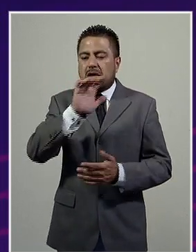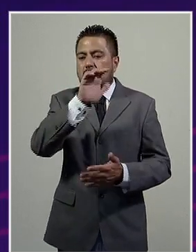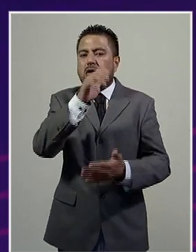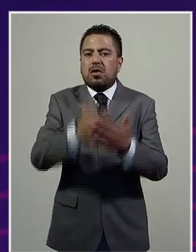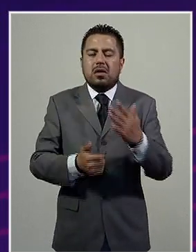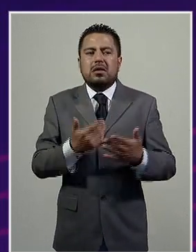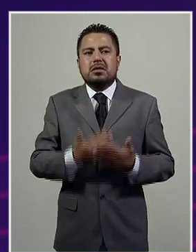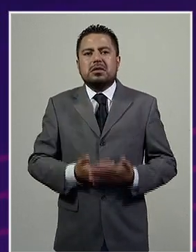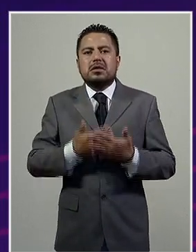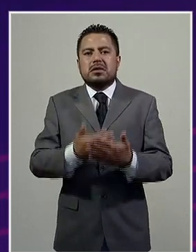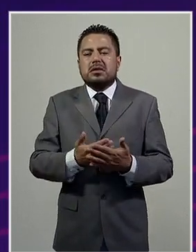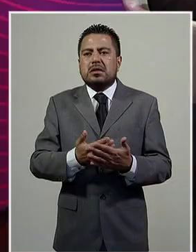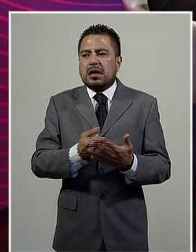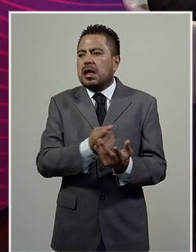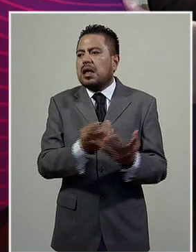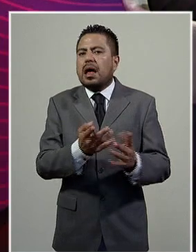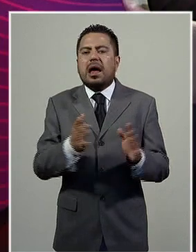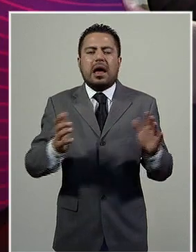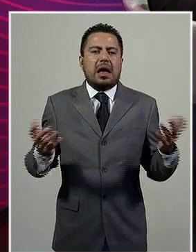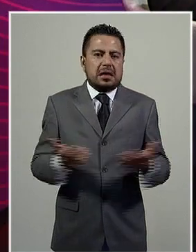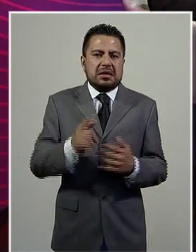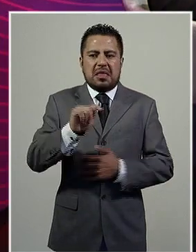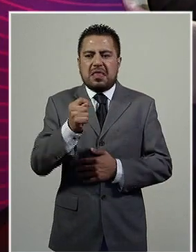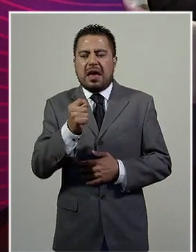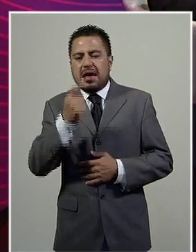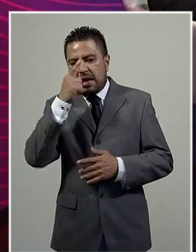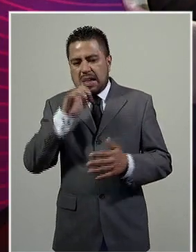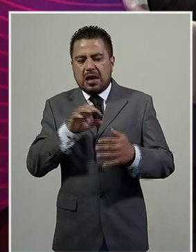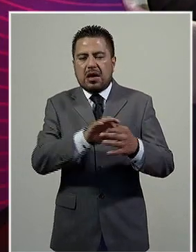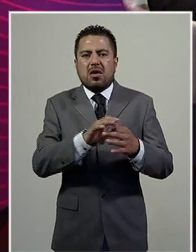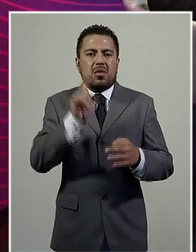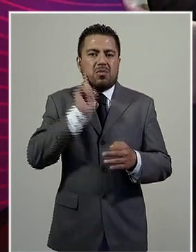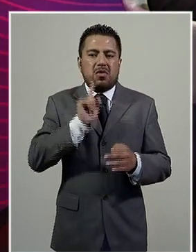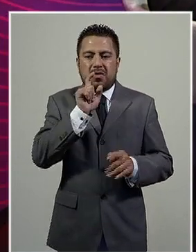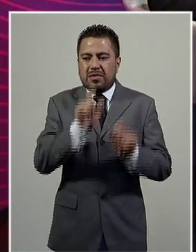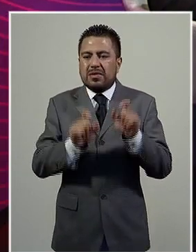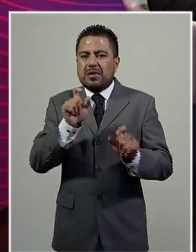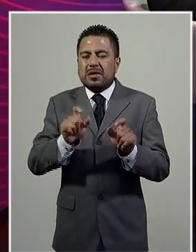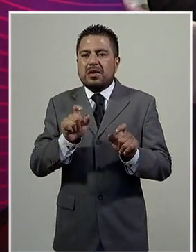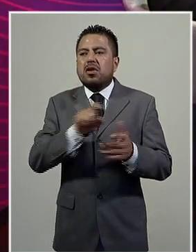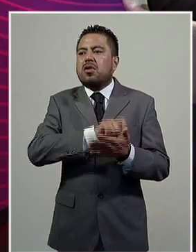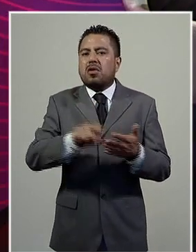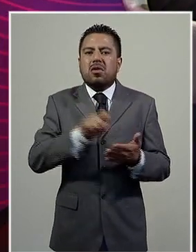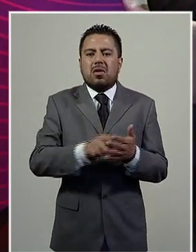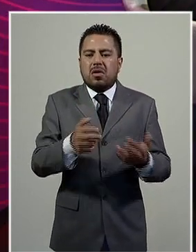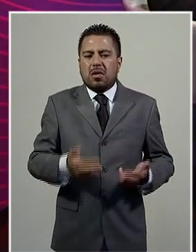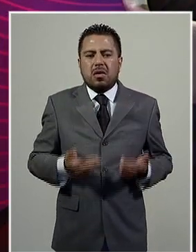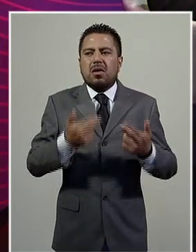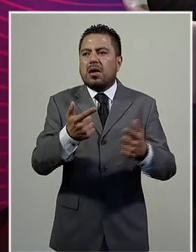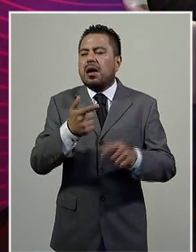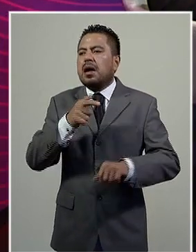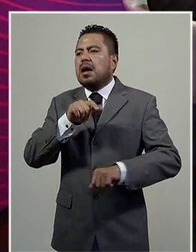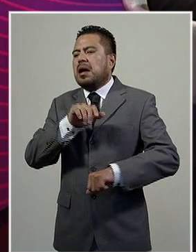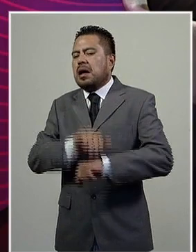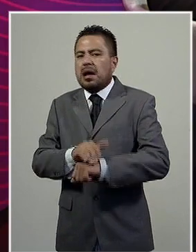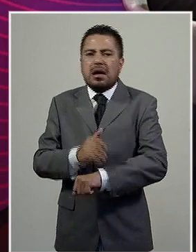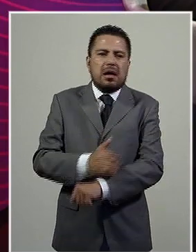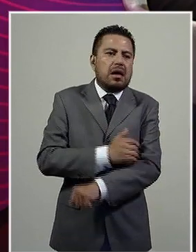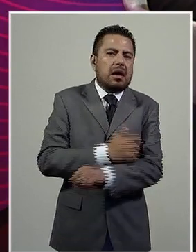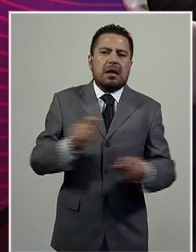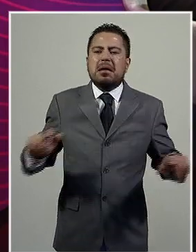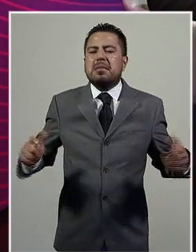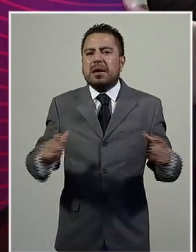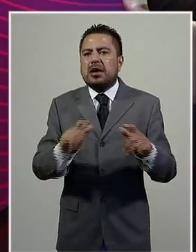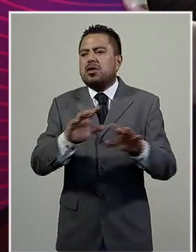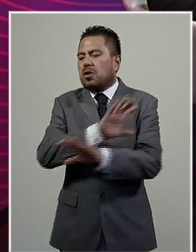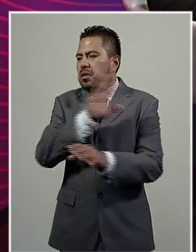se esperan que hagan una serie de tareas que están asociadas con el rol femenino, comprar los regalos de los compañeros o hacer el pastel, todas esas